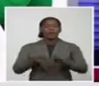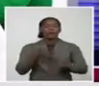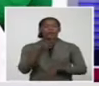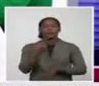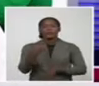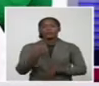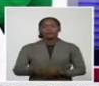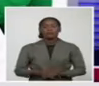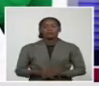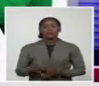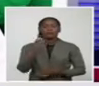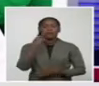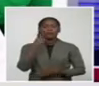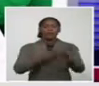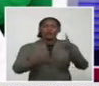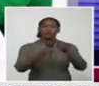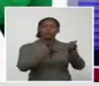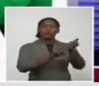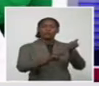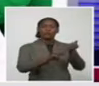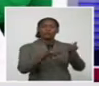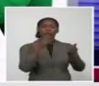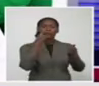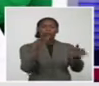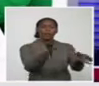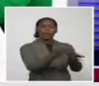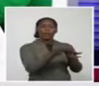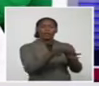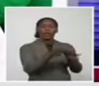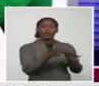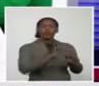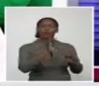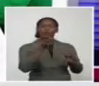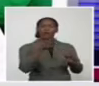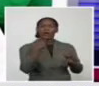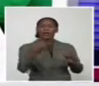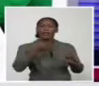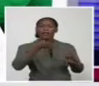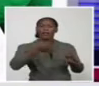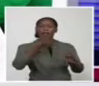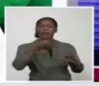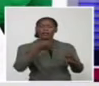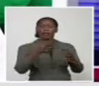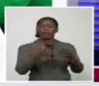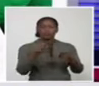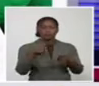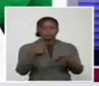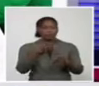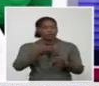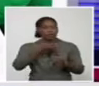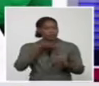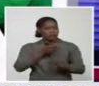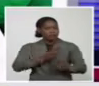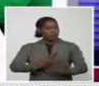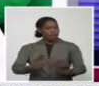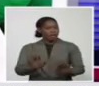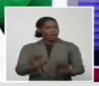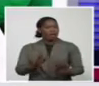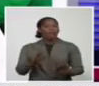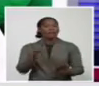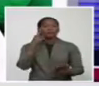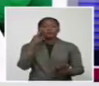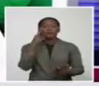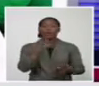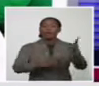mantiene una estabilidad en el control de la pandemia, pero no quisiera que nadie llegue a pensar que con eso hay